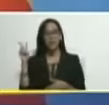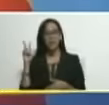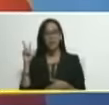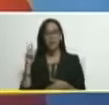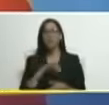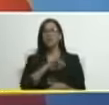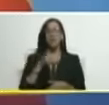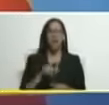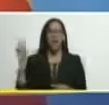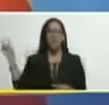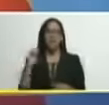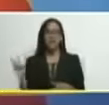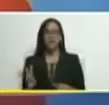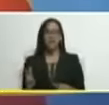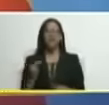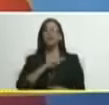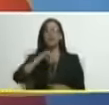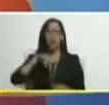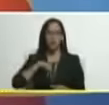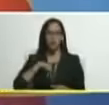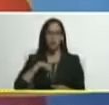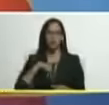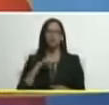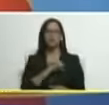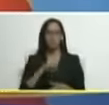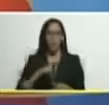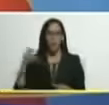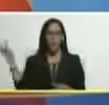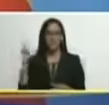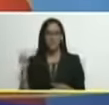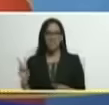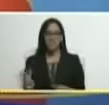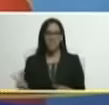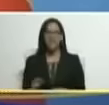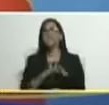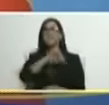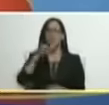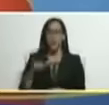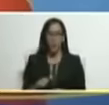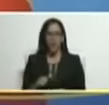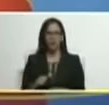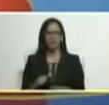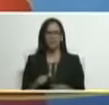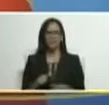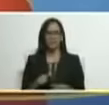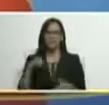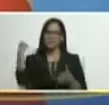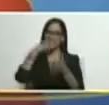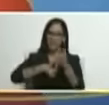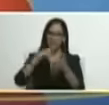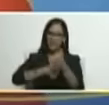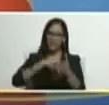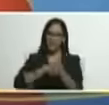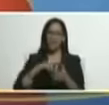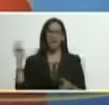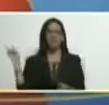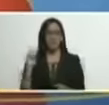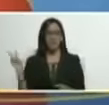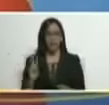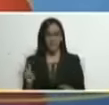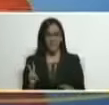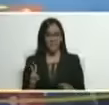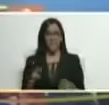Nosotros somos vietnamitas también. Vietnamitas de batalla y vietnamita